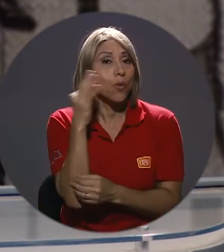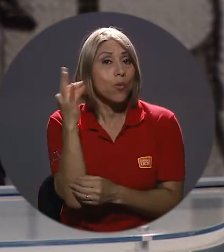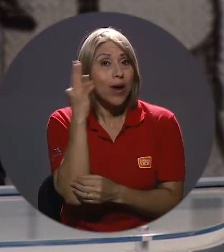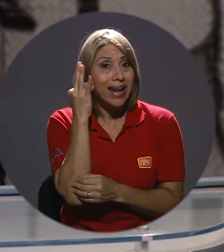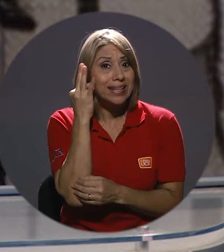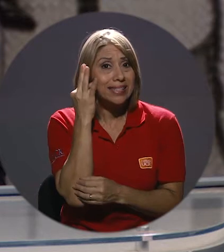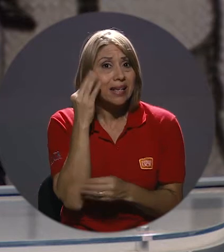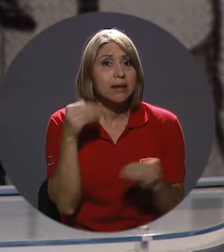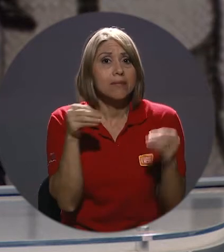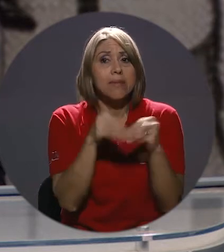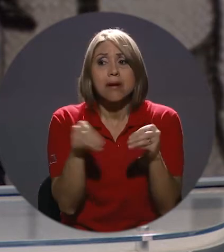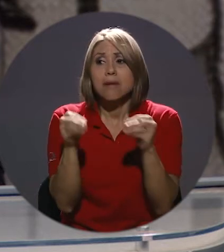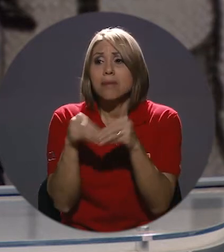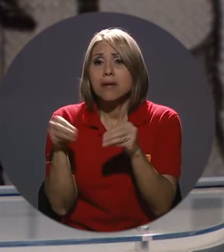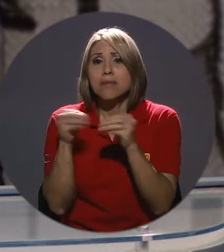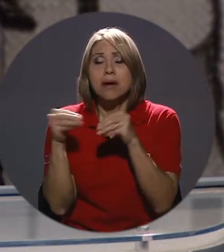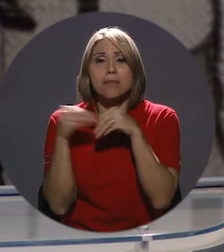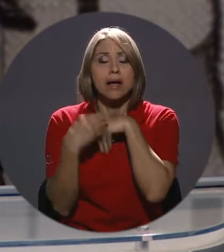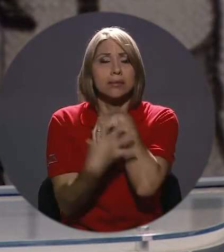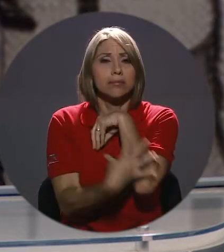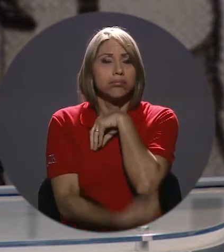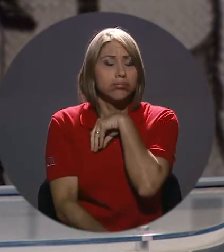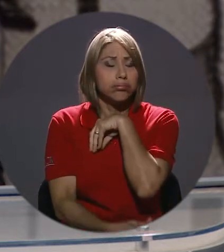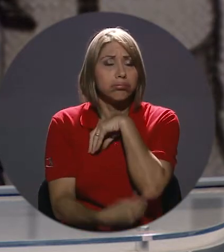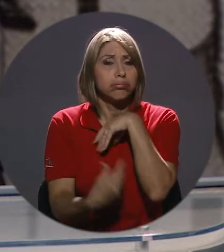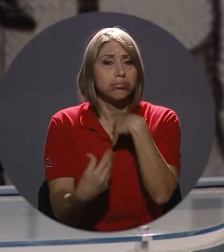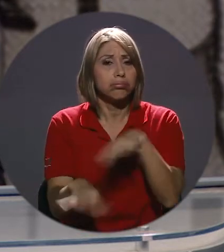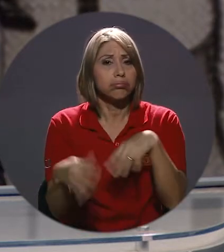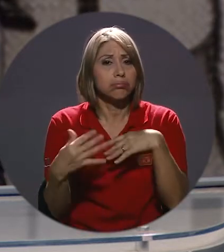mujeres en los urbanos es mayor, ¿verdad?